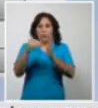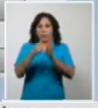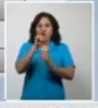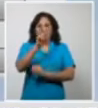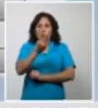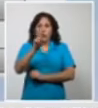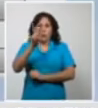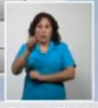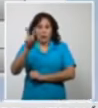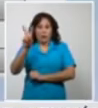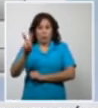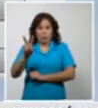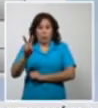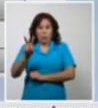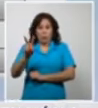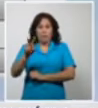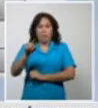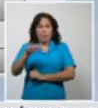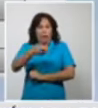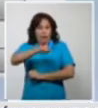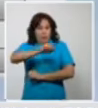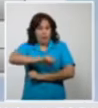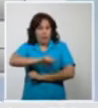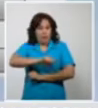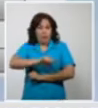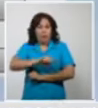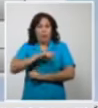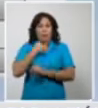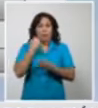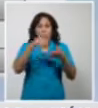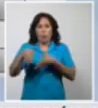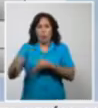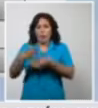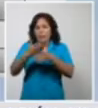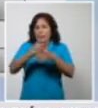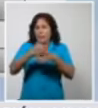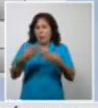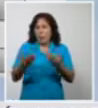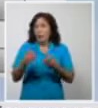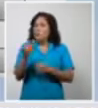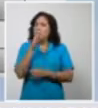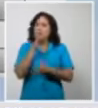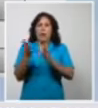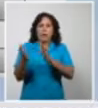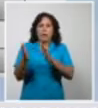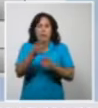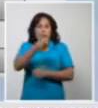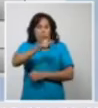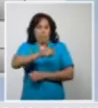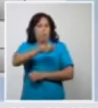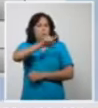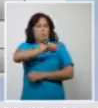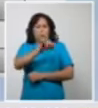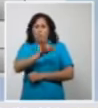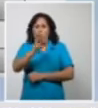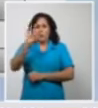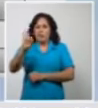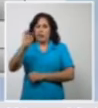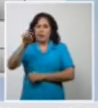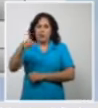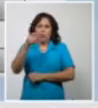5.222 en el día de ayer y una letalidad similar a la del día anterior de